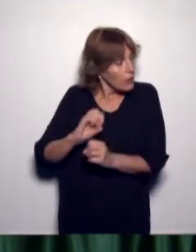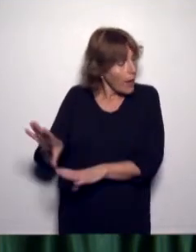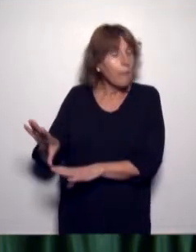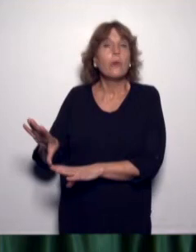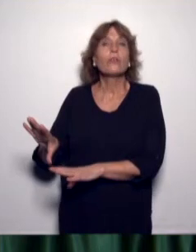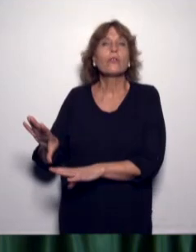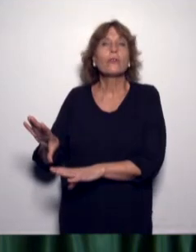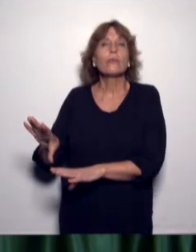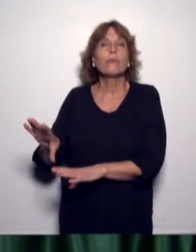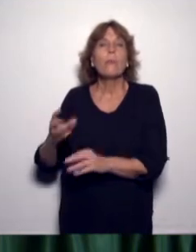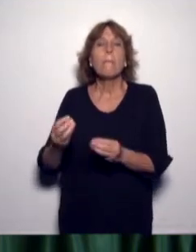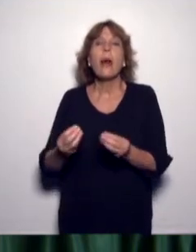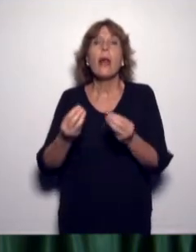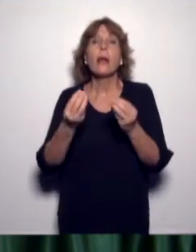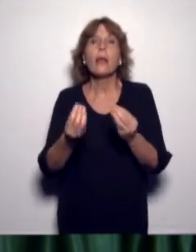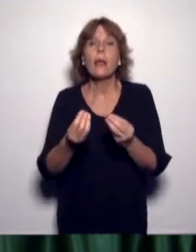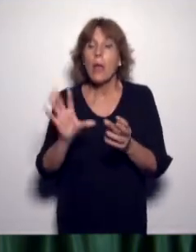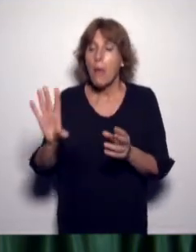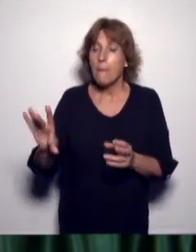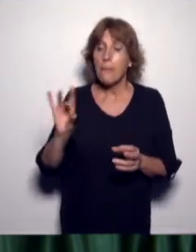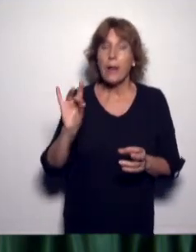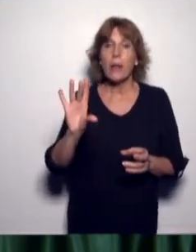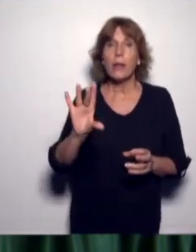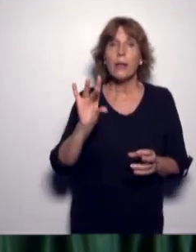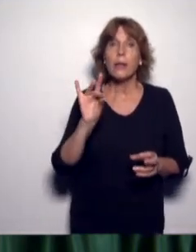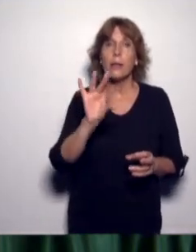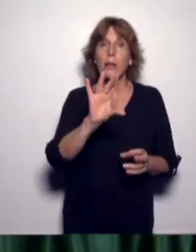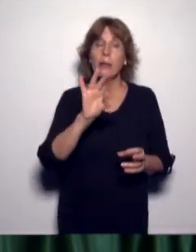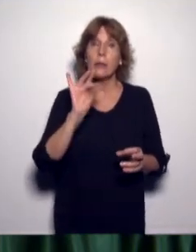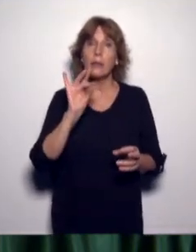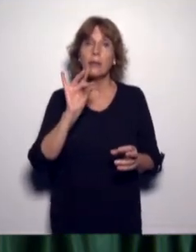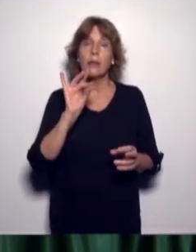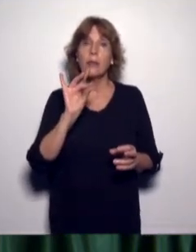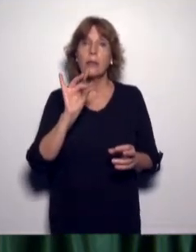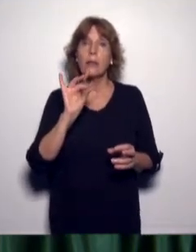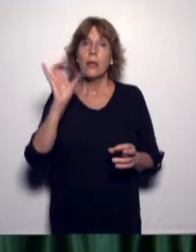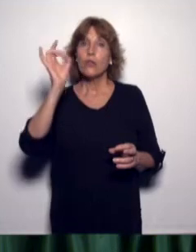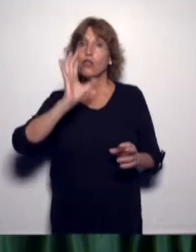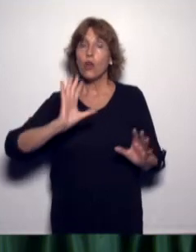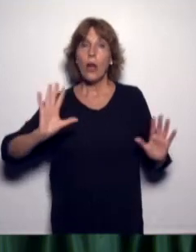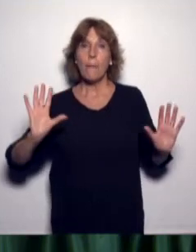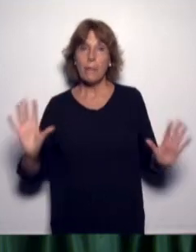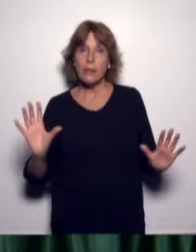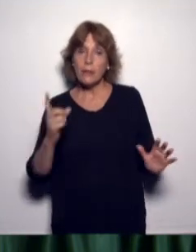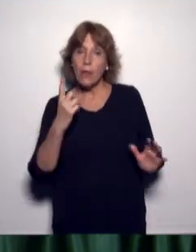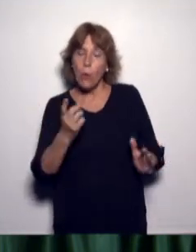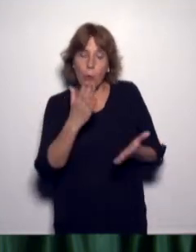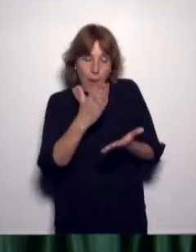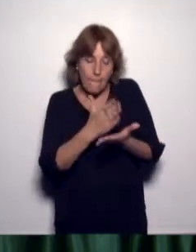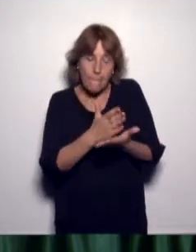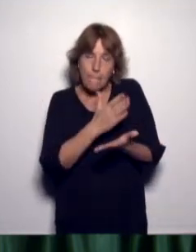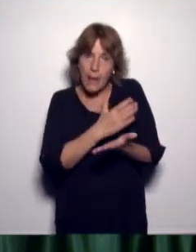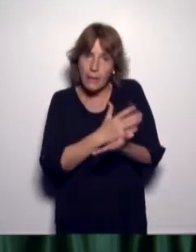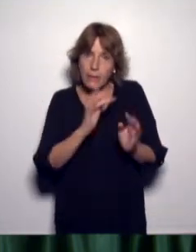sacrificables en beneficio de una selección que favorece a un sector humano digno de